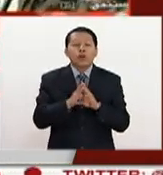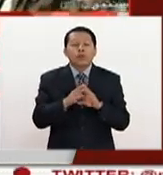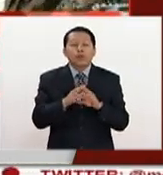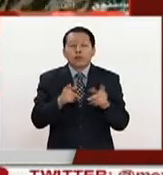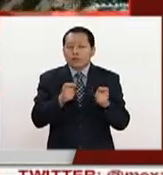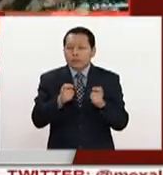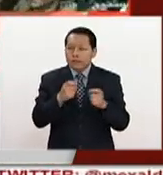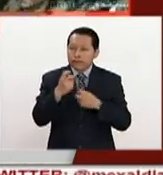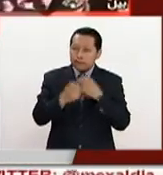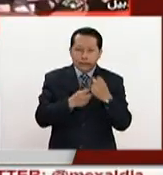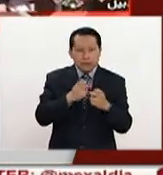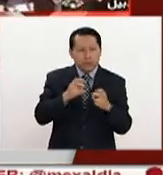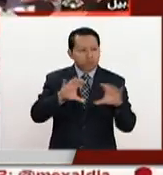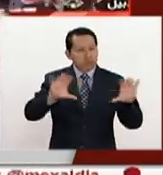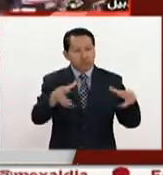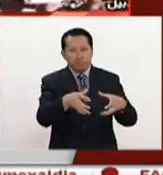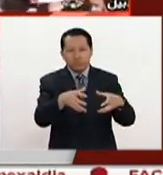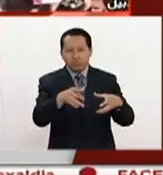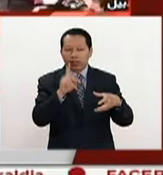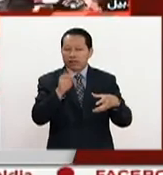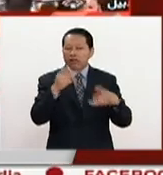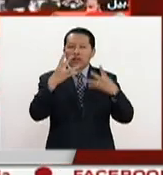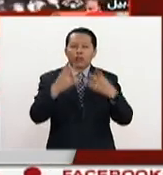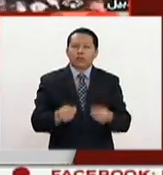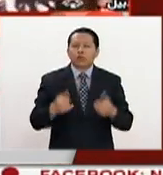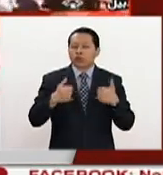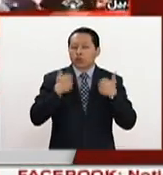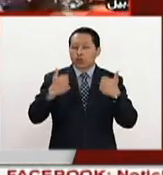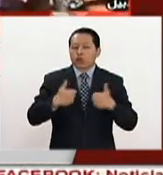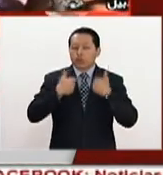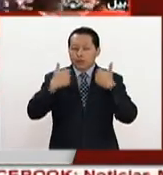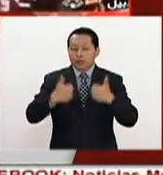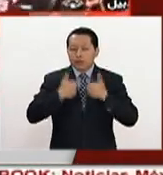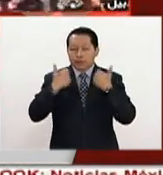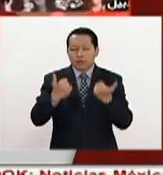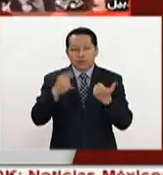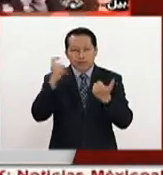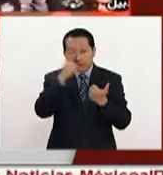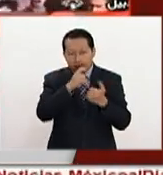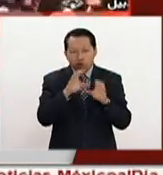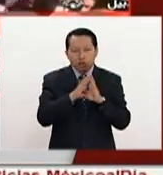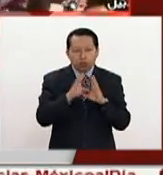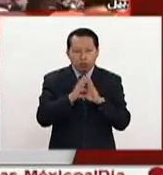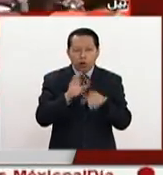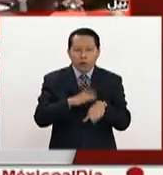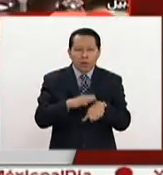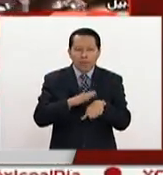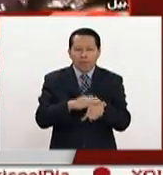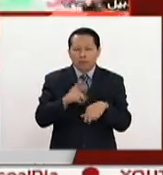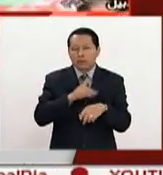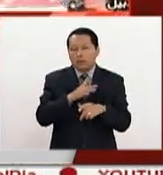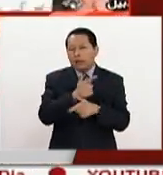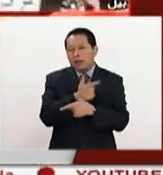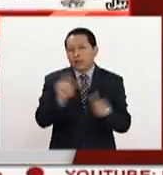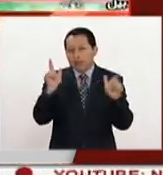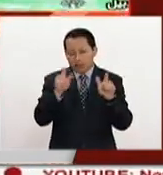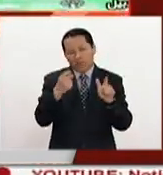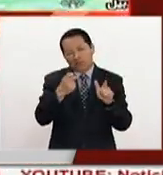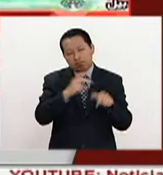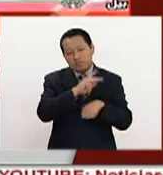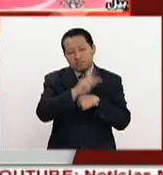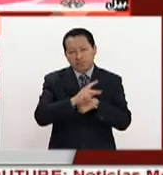capacidad crítica a la sociedad, en este caso a muchos jóvenes, para tratar de ampliar los márgenes de libertad en su país,